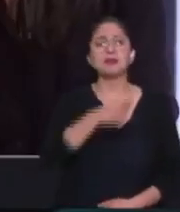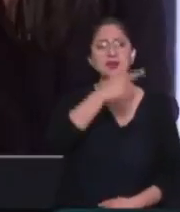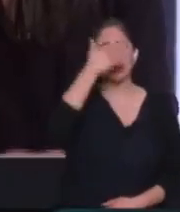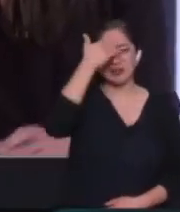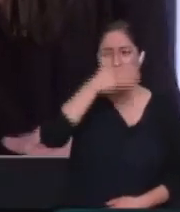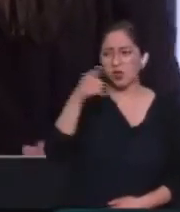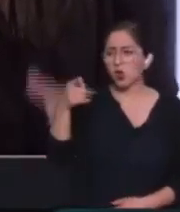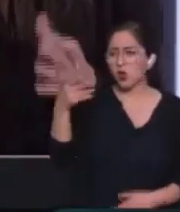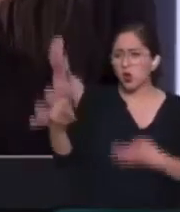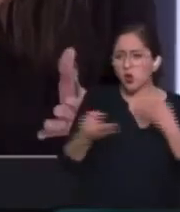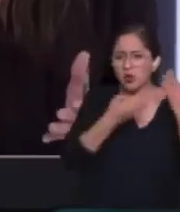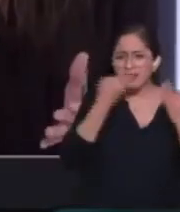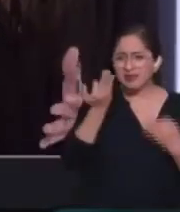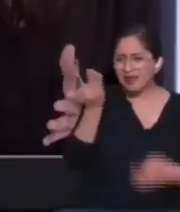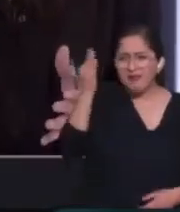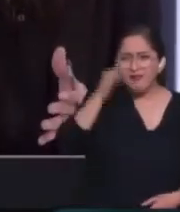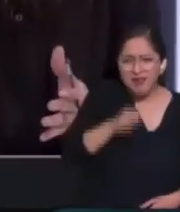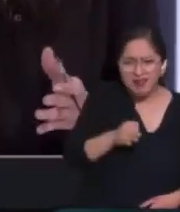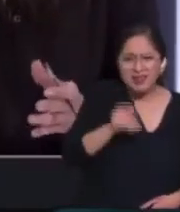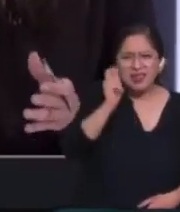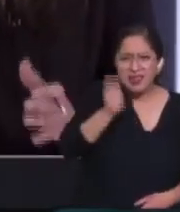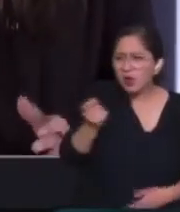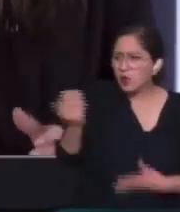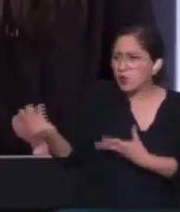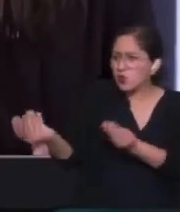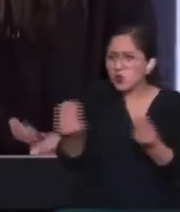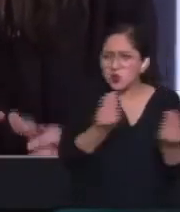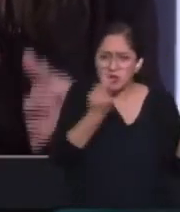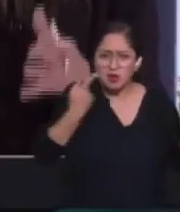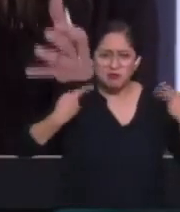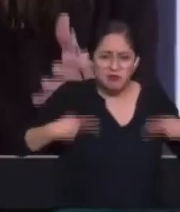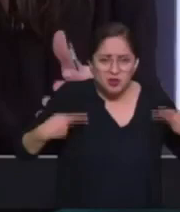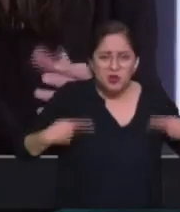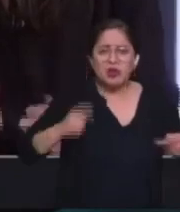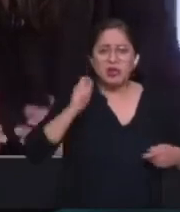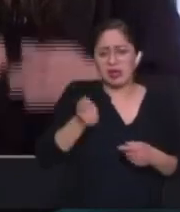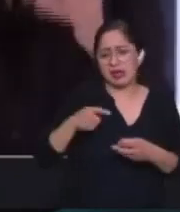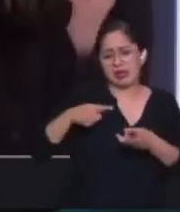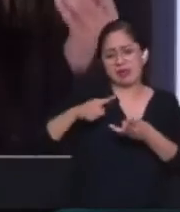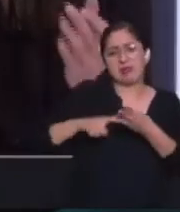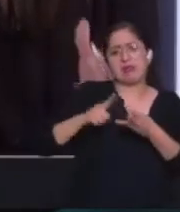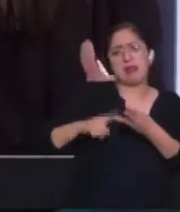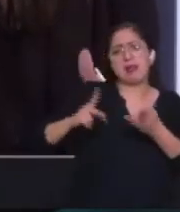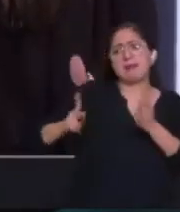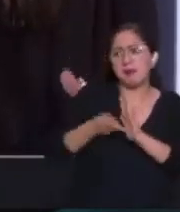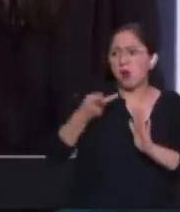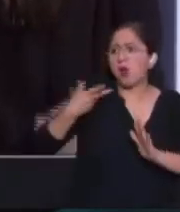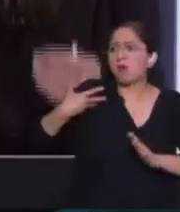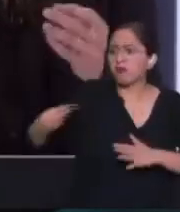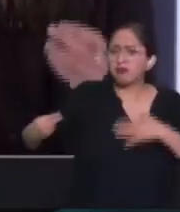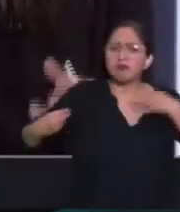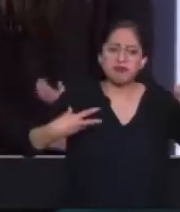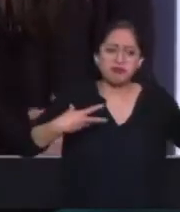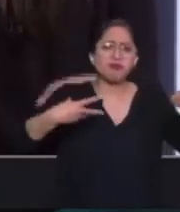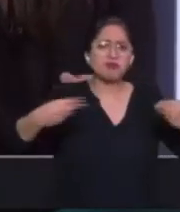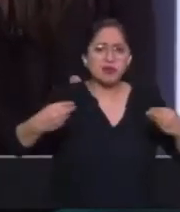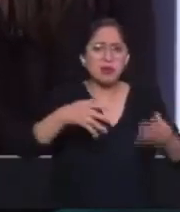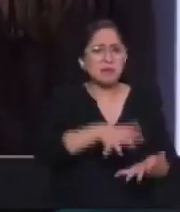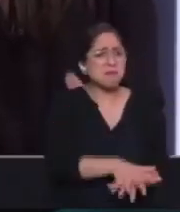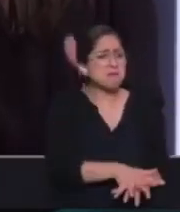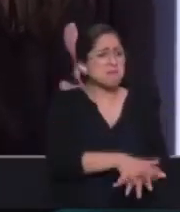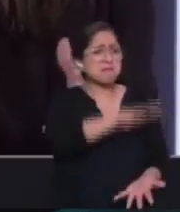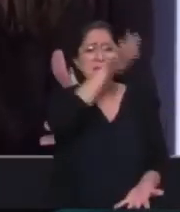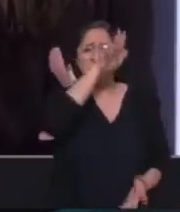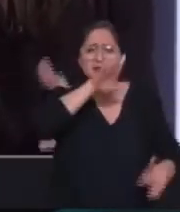pregunta que yo tenía. Pues hay muchas cosas que se están diciendo sobre esta tercera ola y una de ellas es que afecta de manera particular a los jóvenes y a